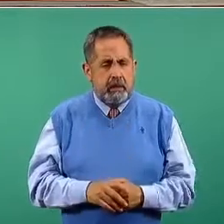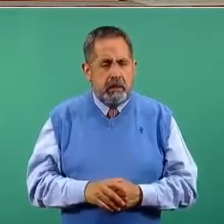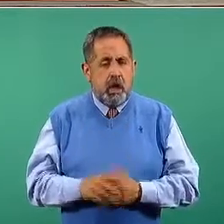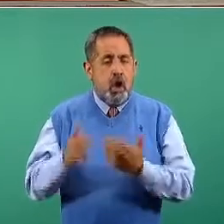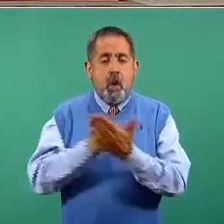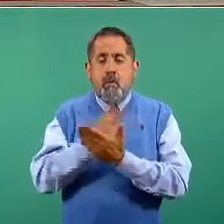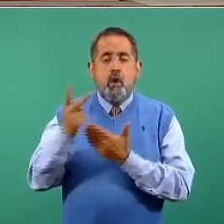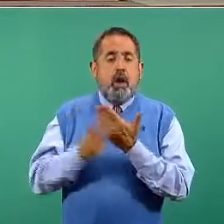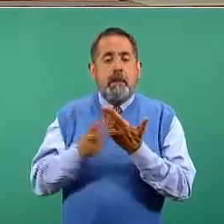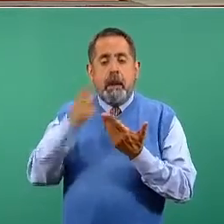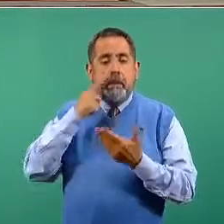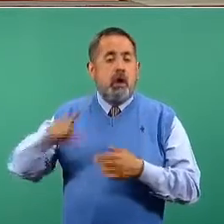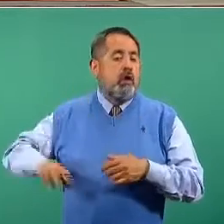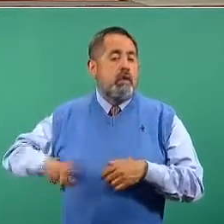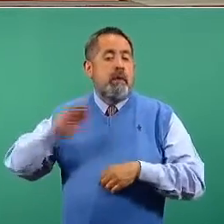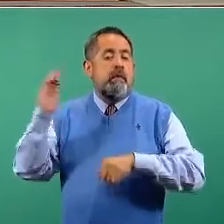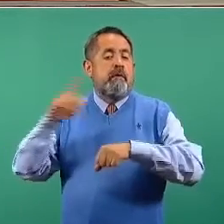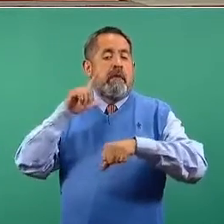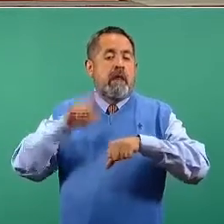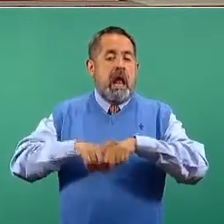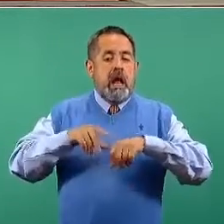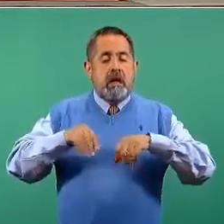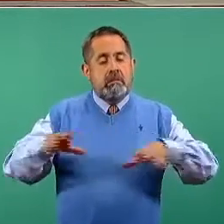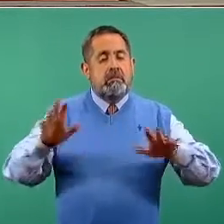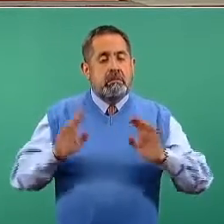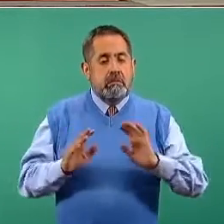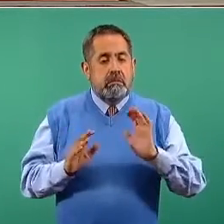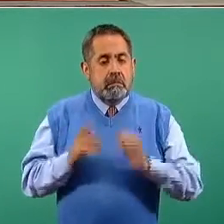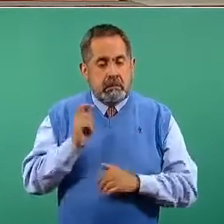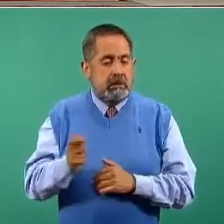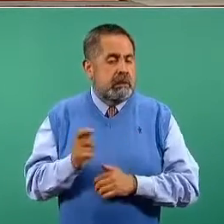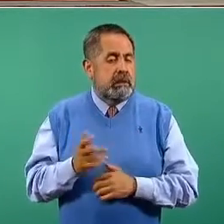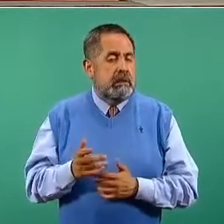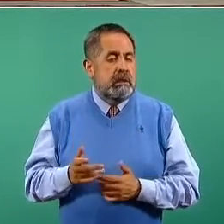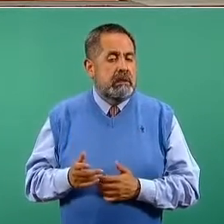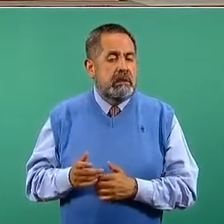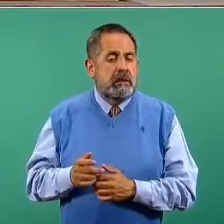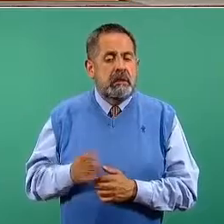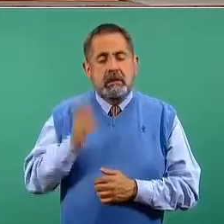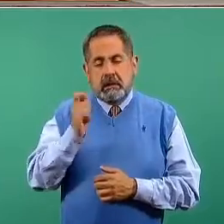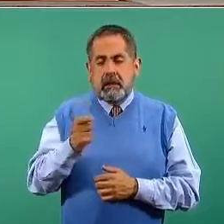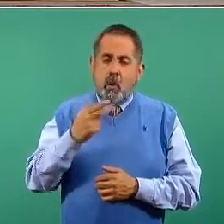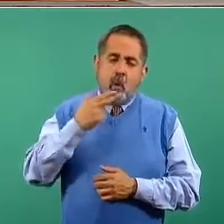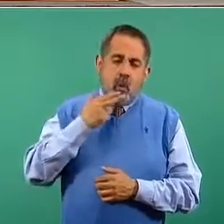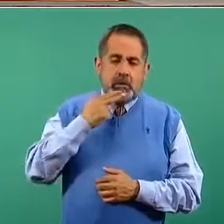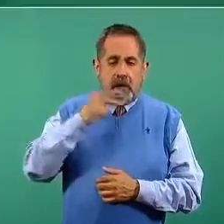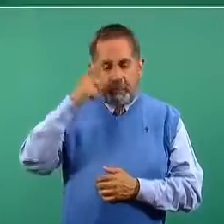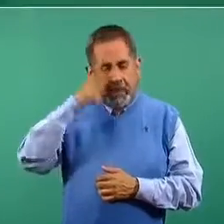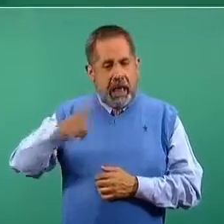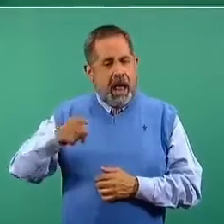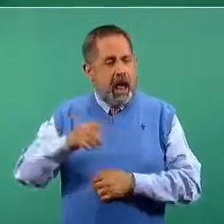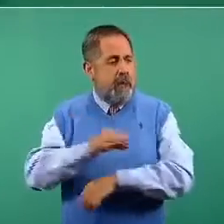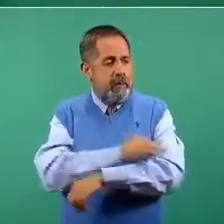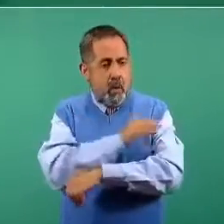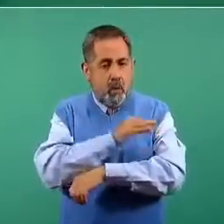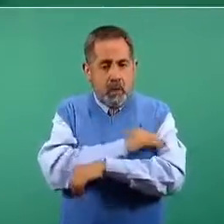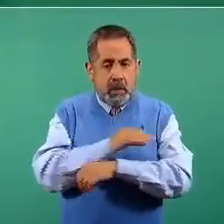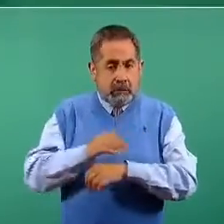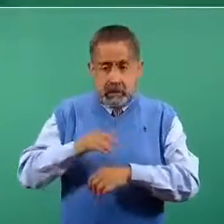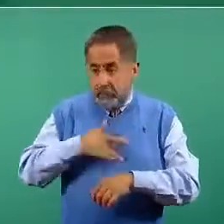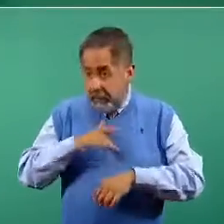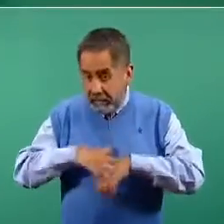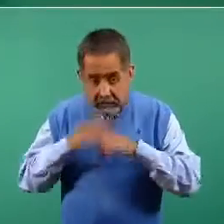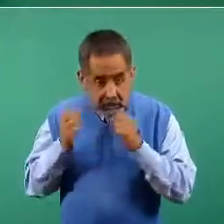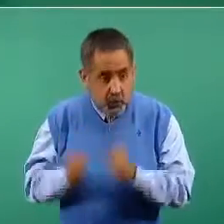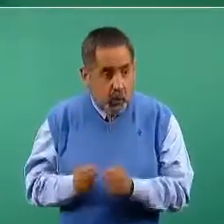de vacunación es un programa del Gobierno de México y simplemente serán utilizadas las vacunas que son seguras,